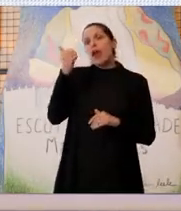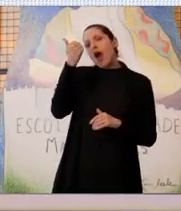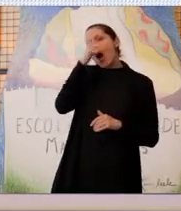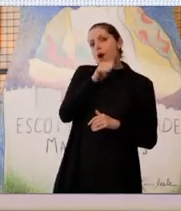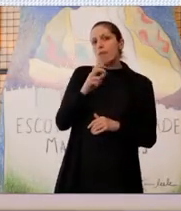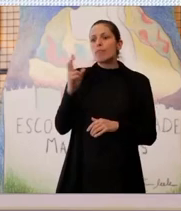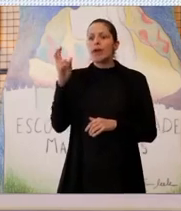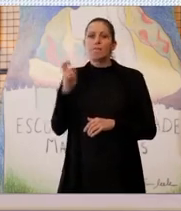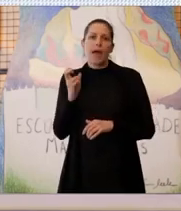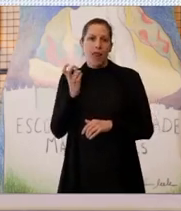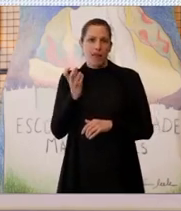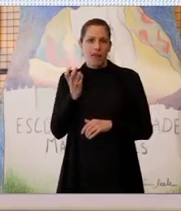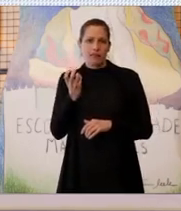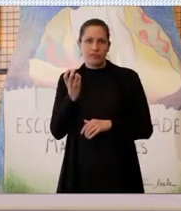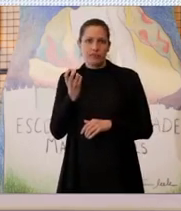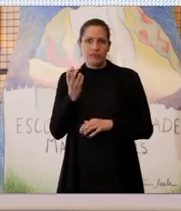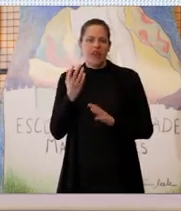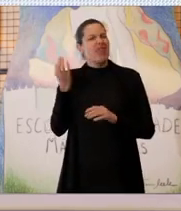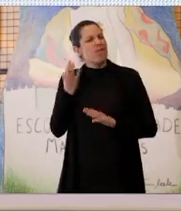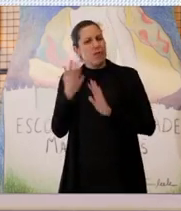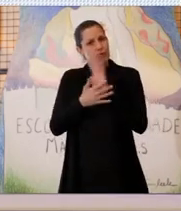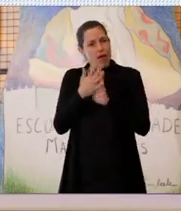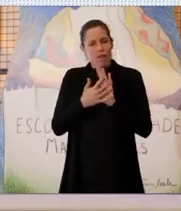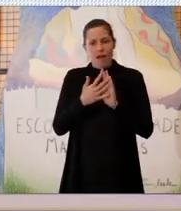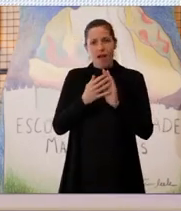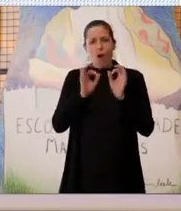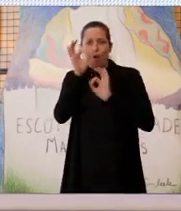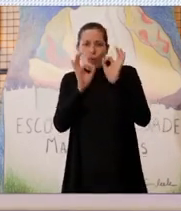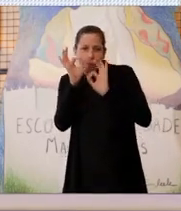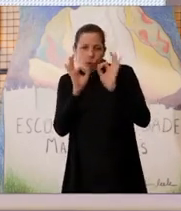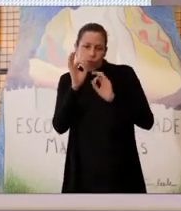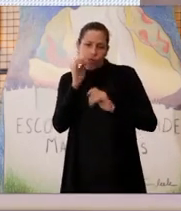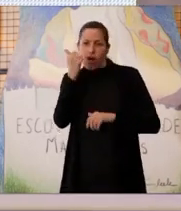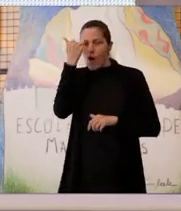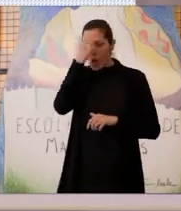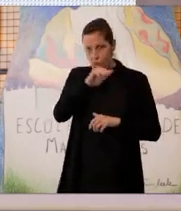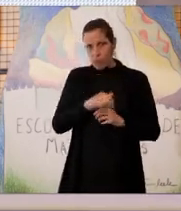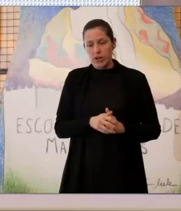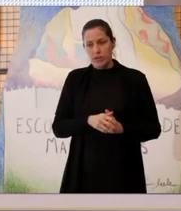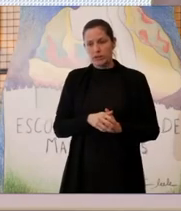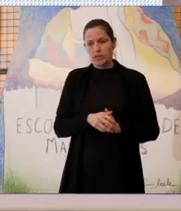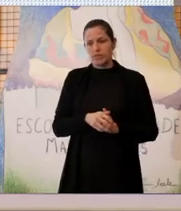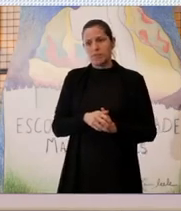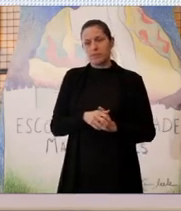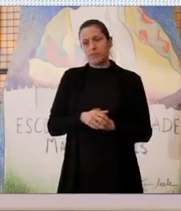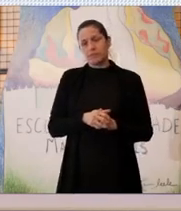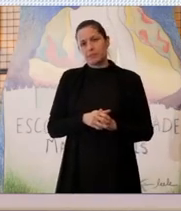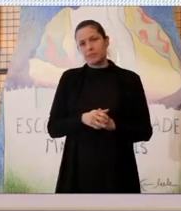de lo que hay que hablar es de la cuota de los hombres no que fijaos que siempre tenemos que poner